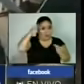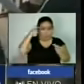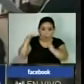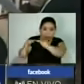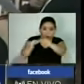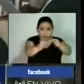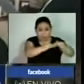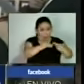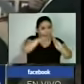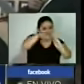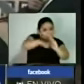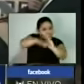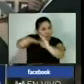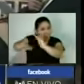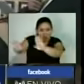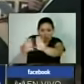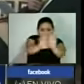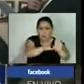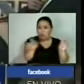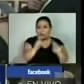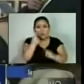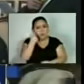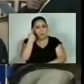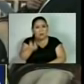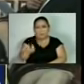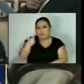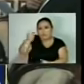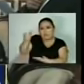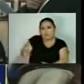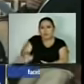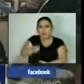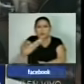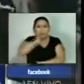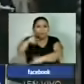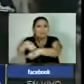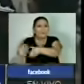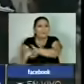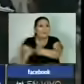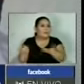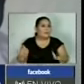escuchemos a continuación parte de las declaraciones que han brindado los legisladores.